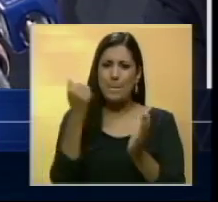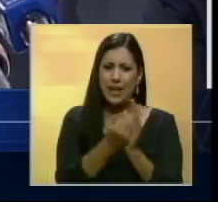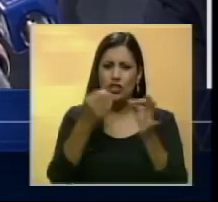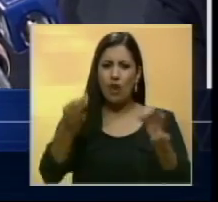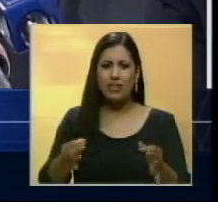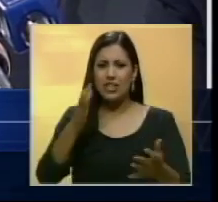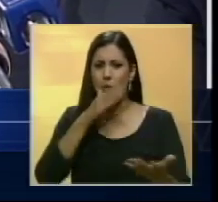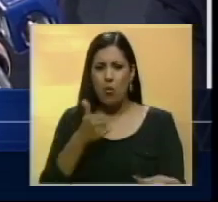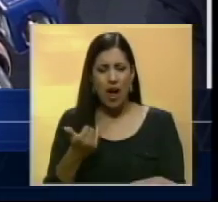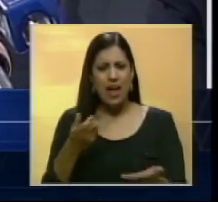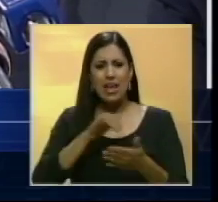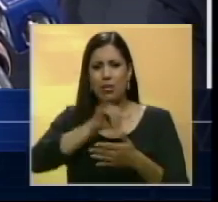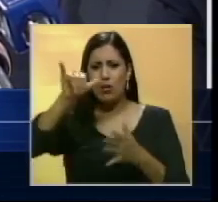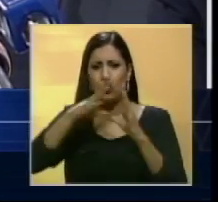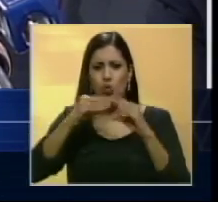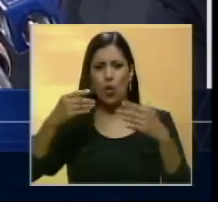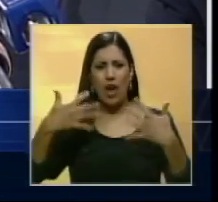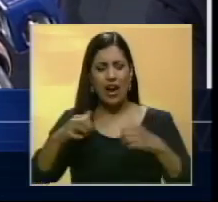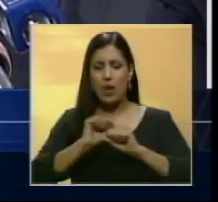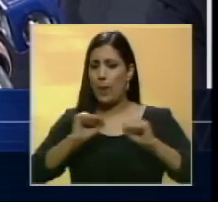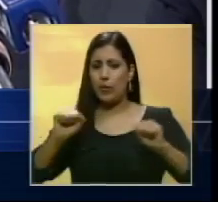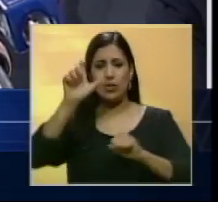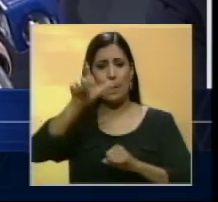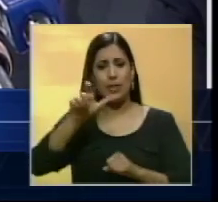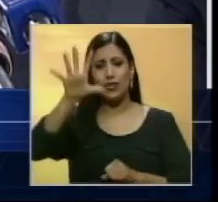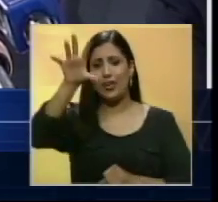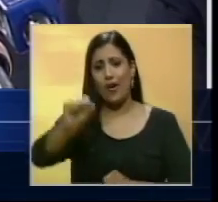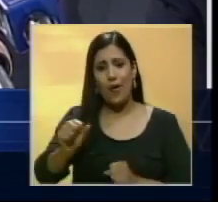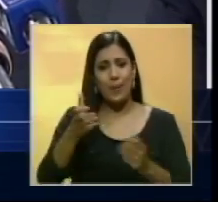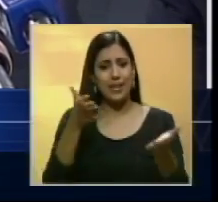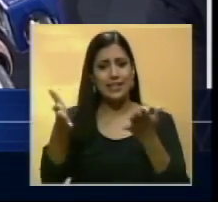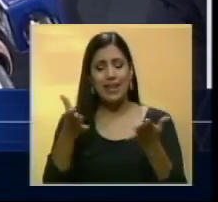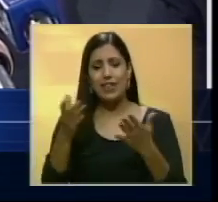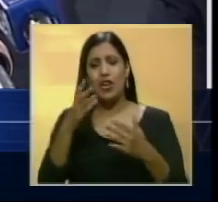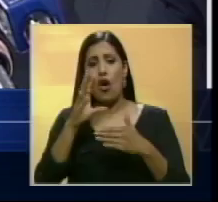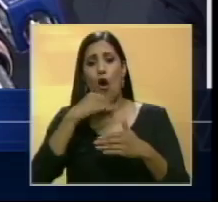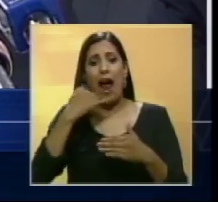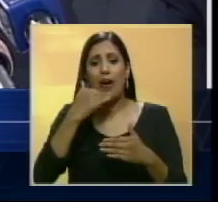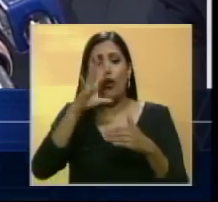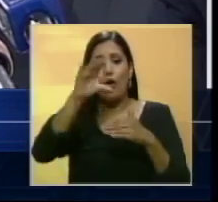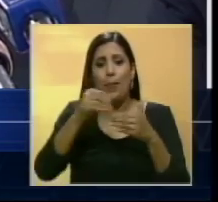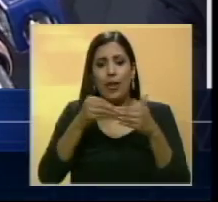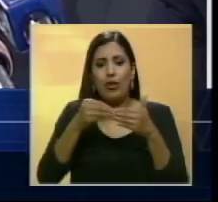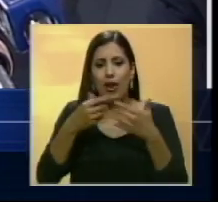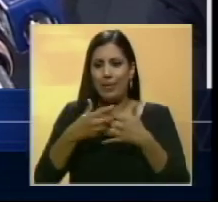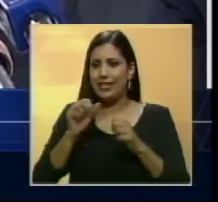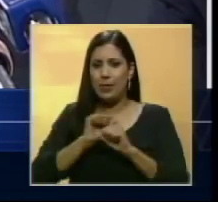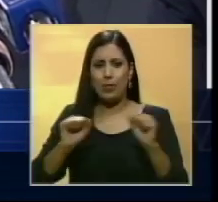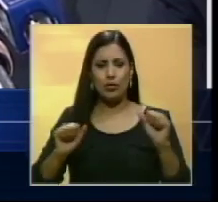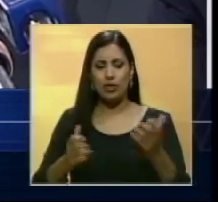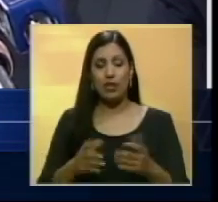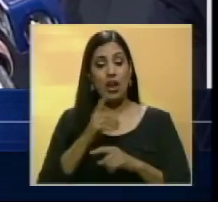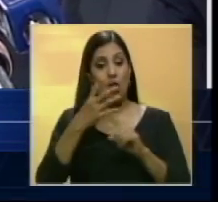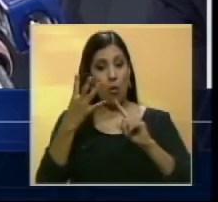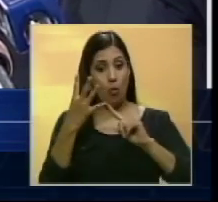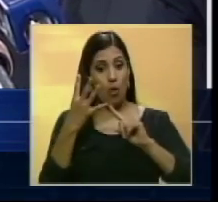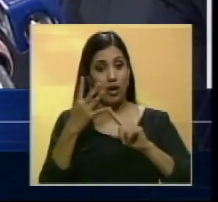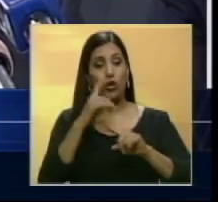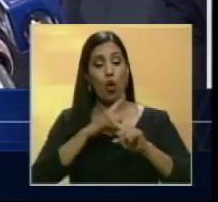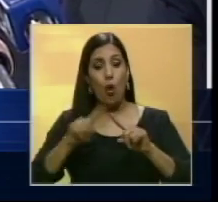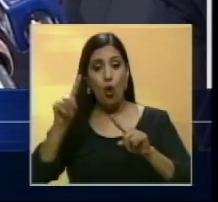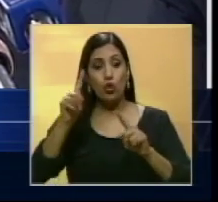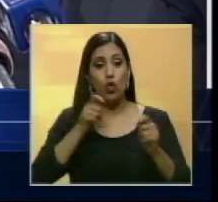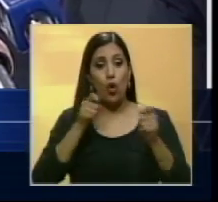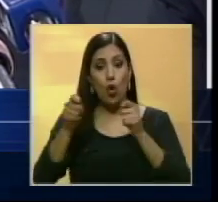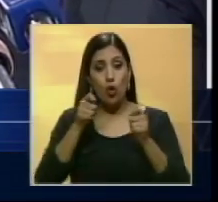bienes y servicios e imposibilita el acceso a las divisas que requieren las empresas. Cuarto, un régimen